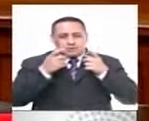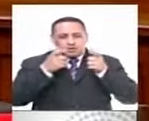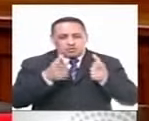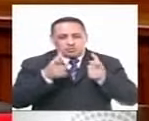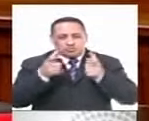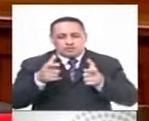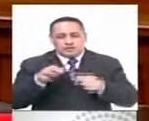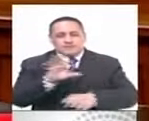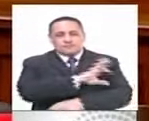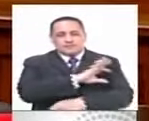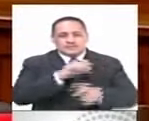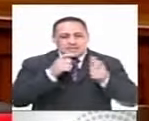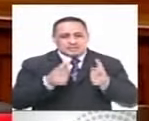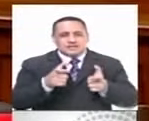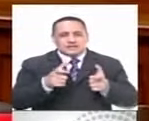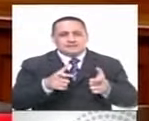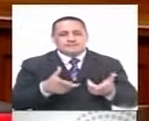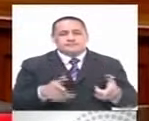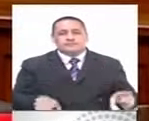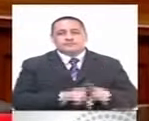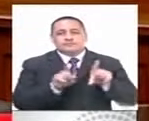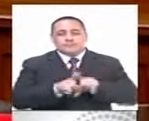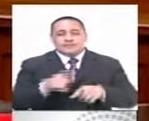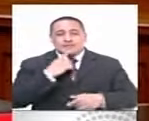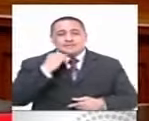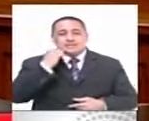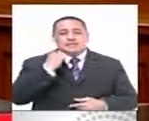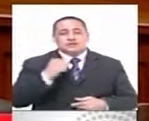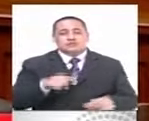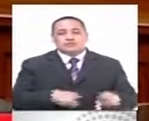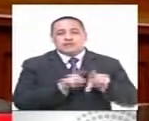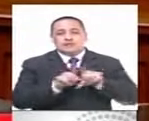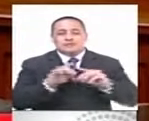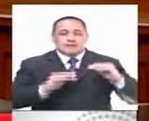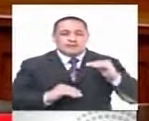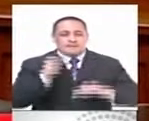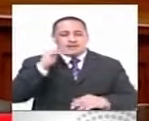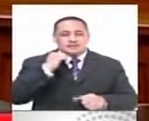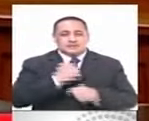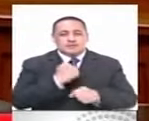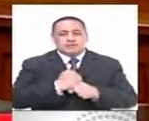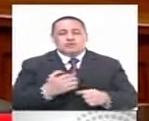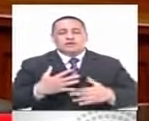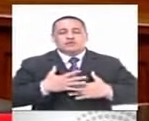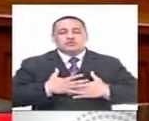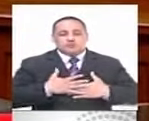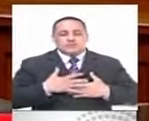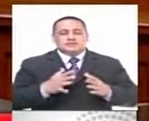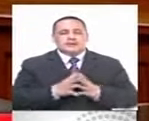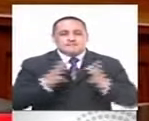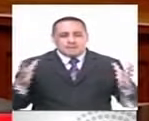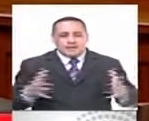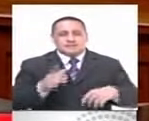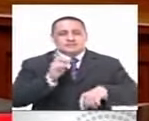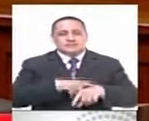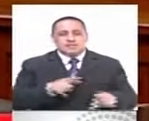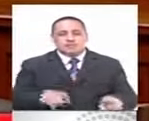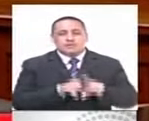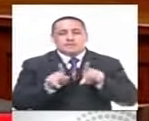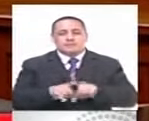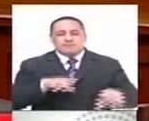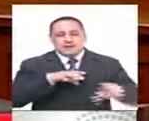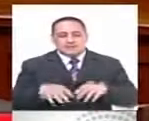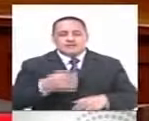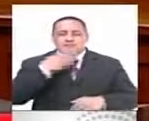vigiladas y fiscalizadas. Ese derecho en mayor ejercicio es nuestra mayor oportunidad para hacer cada